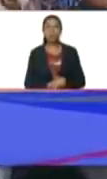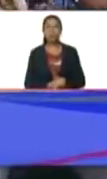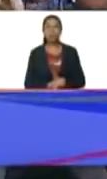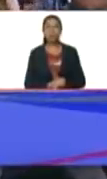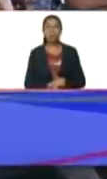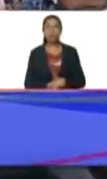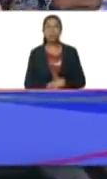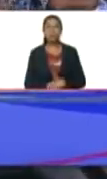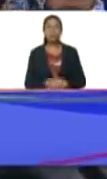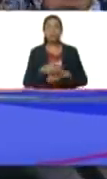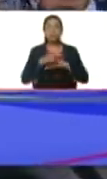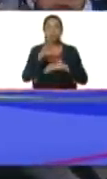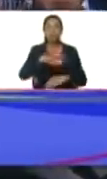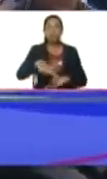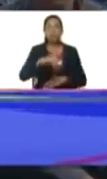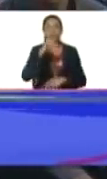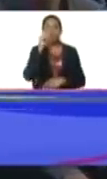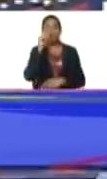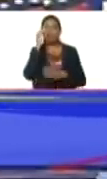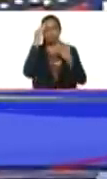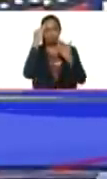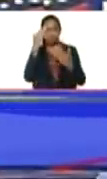Plaza, Luis Figueroa.